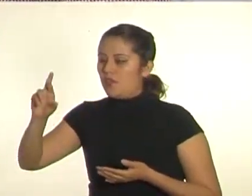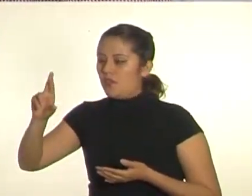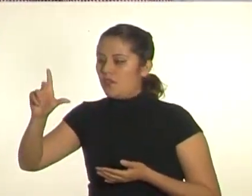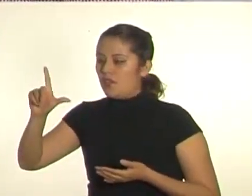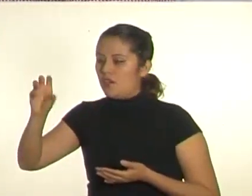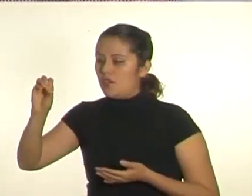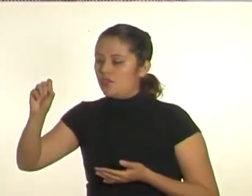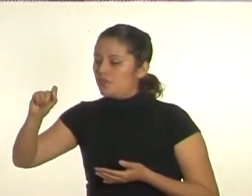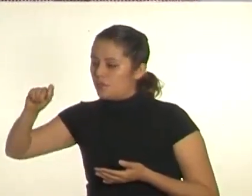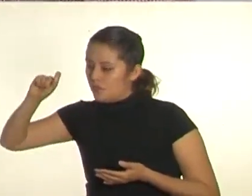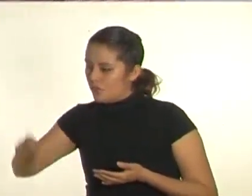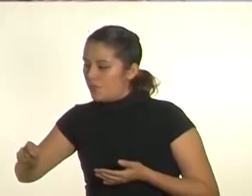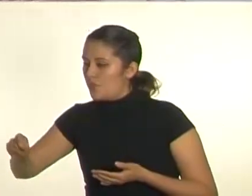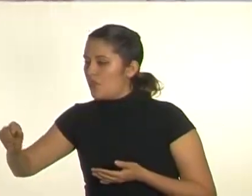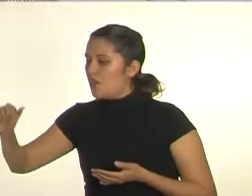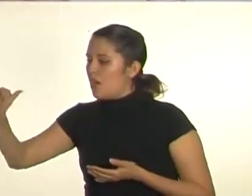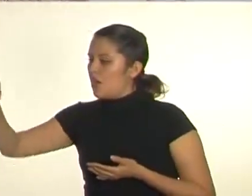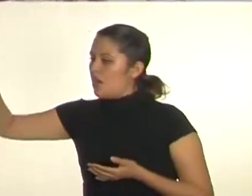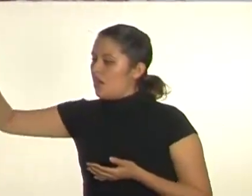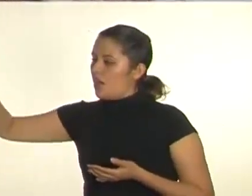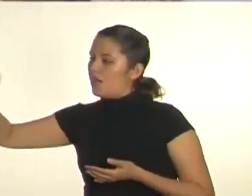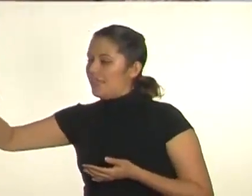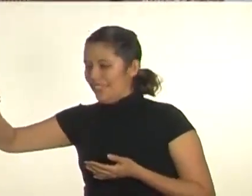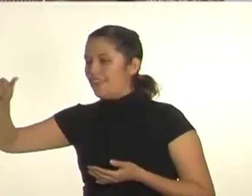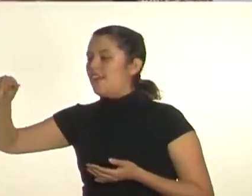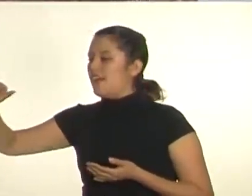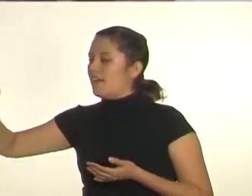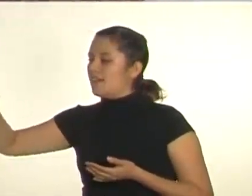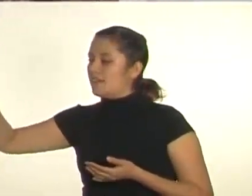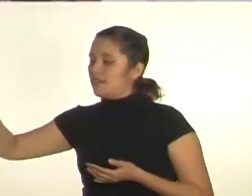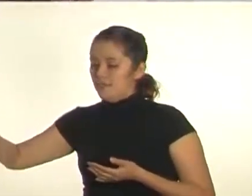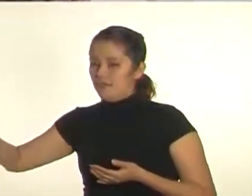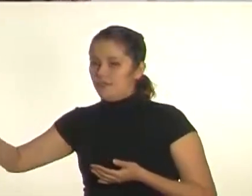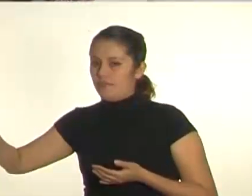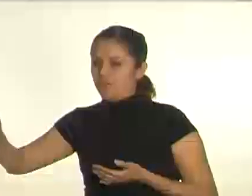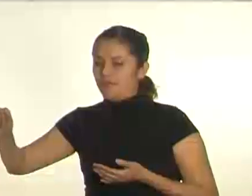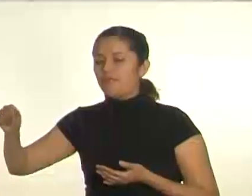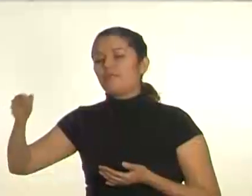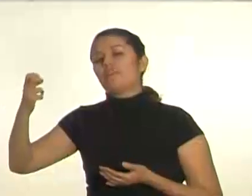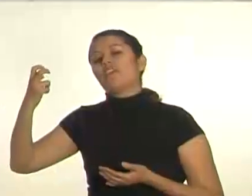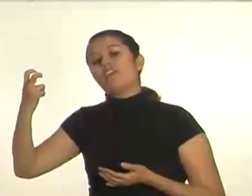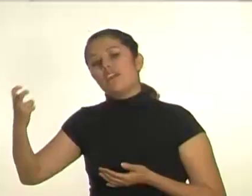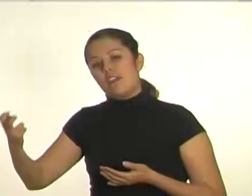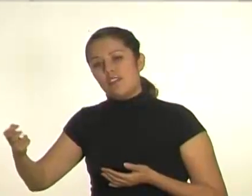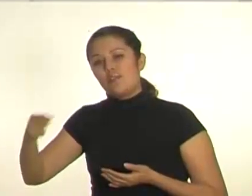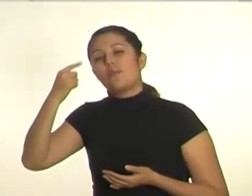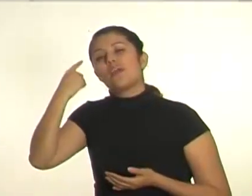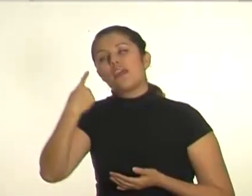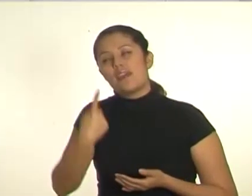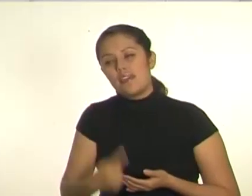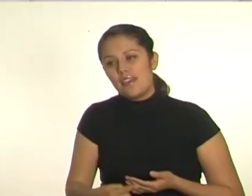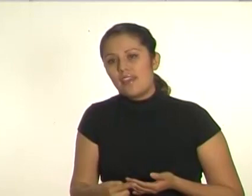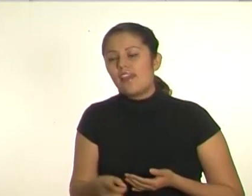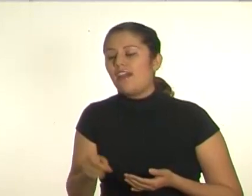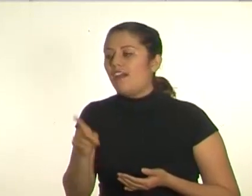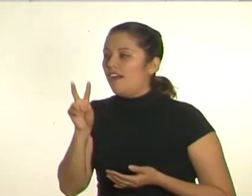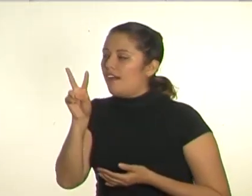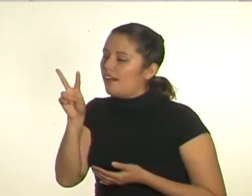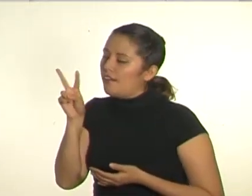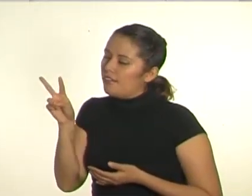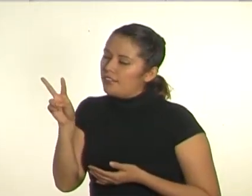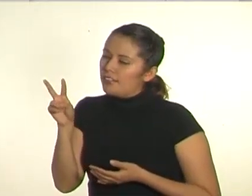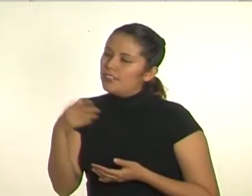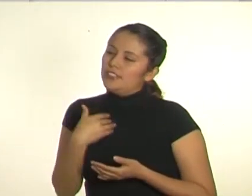Ana. Para eso nos sirven los dos puntos, para dar la explicación del tema que estamos